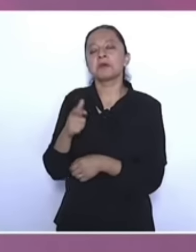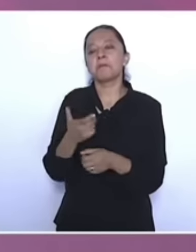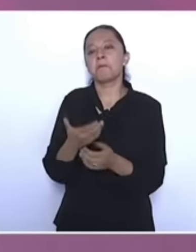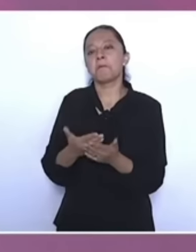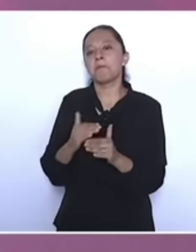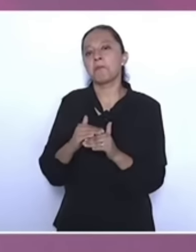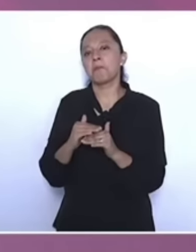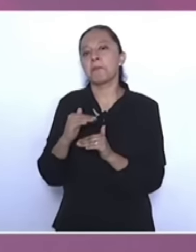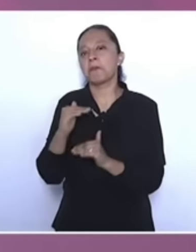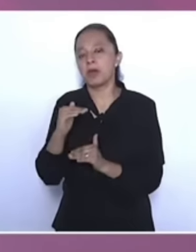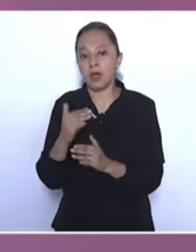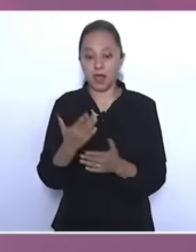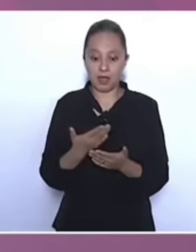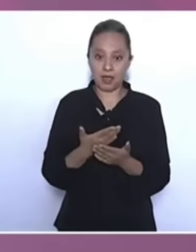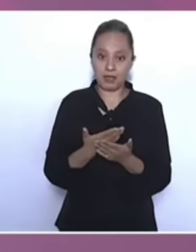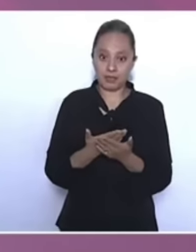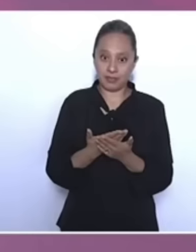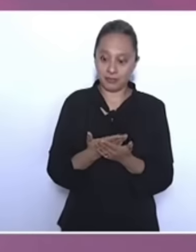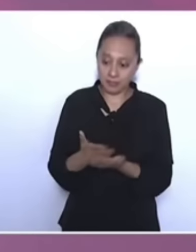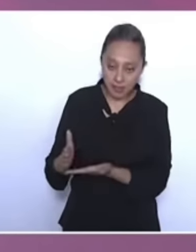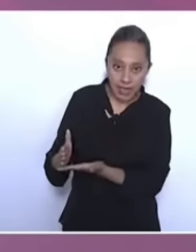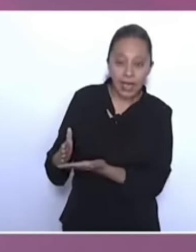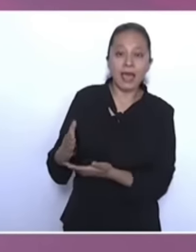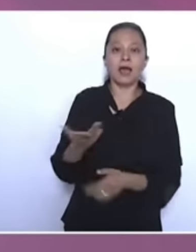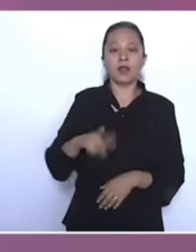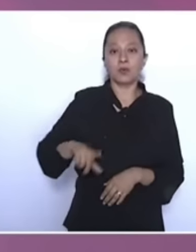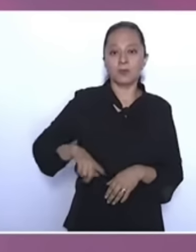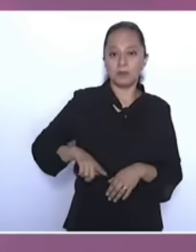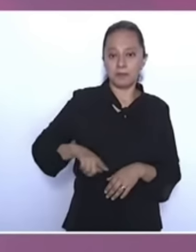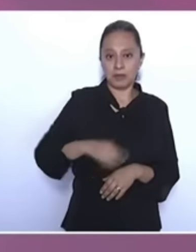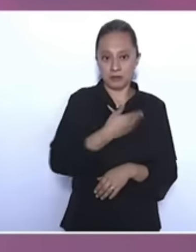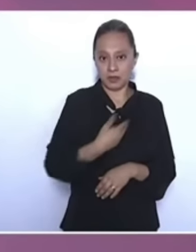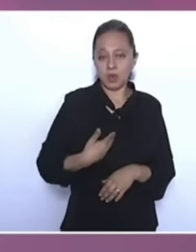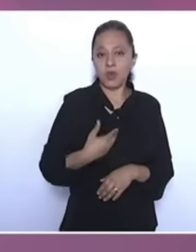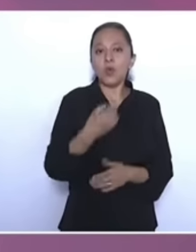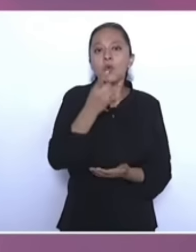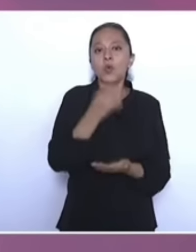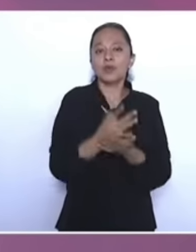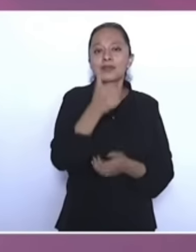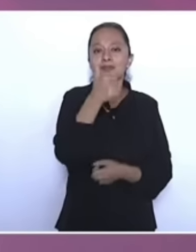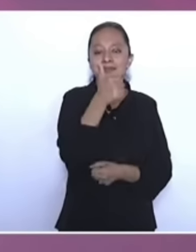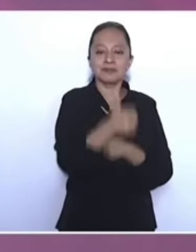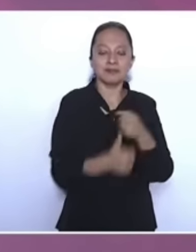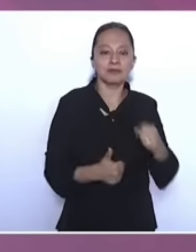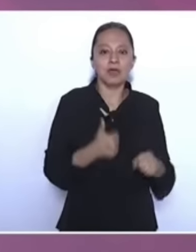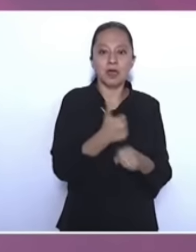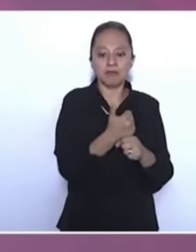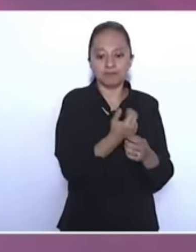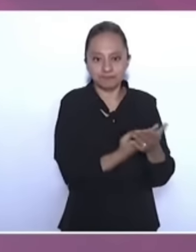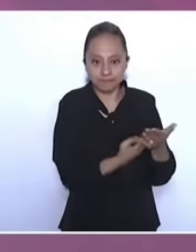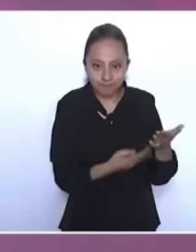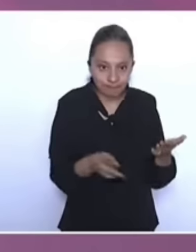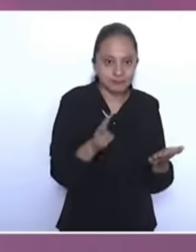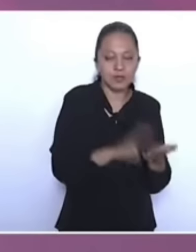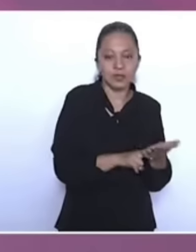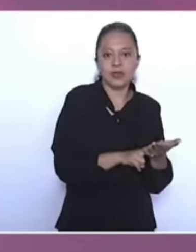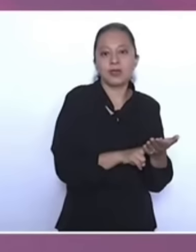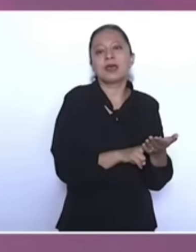al gobierno del presidente de la República solo le bastaron 6 años para multiplicarlo por